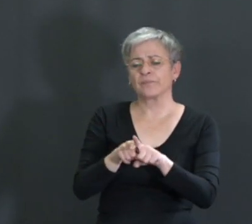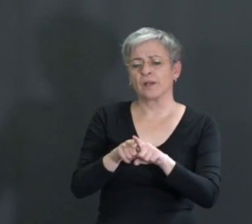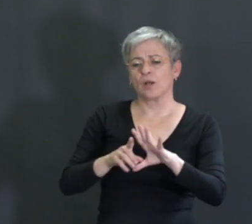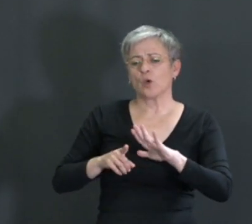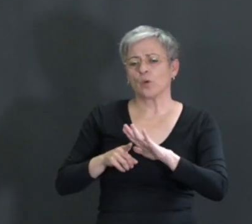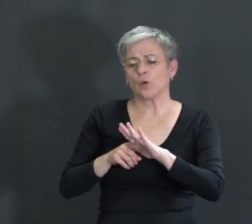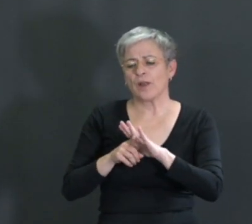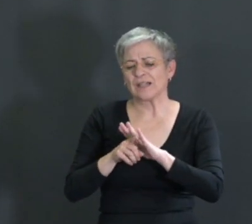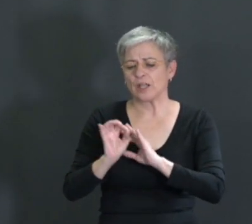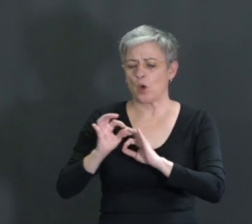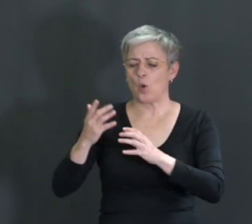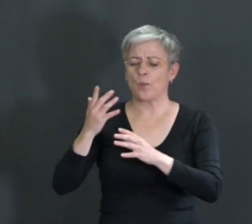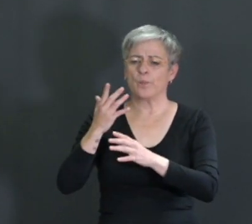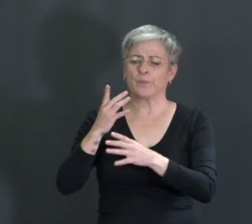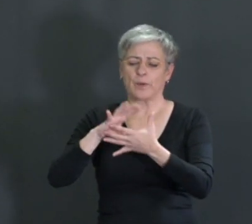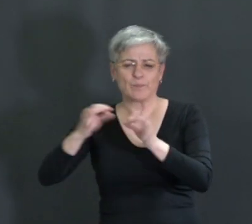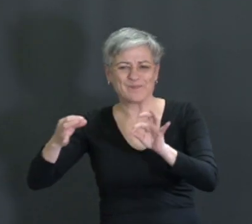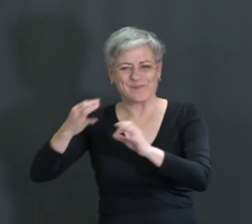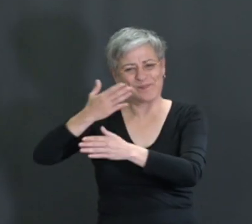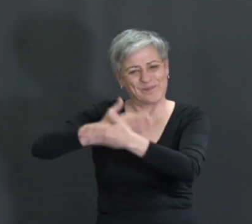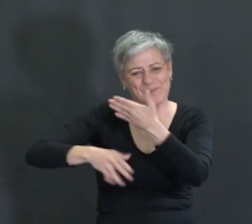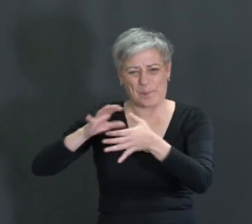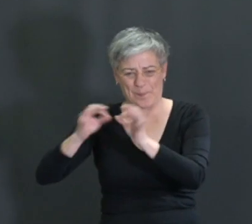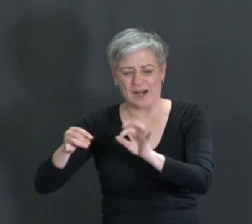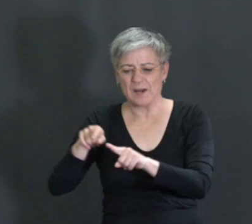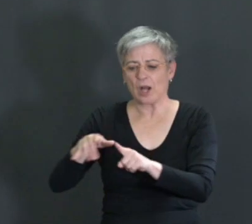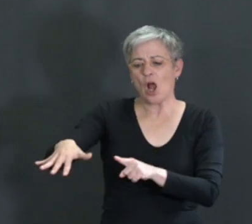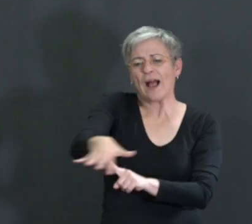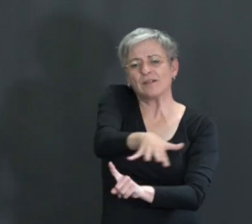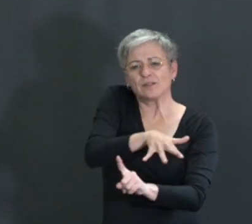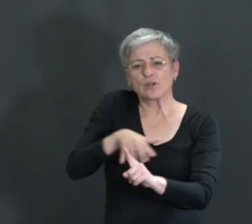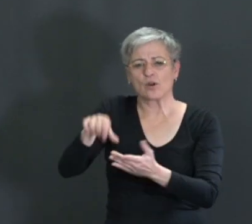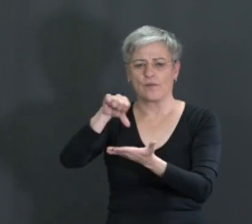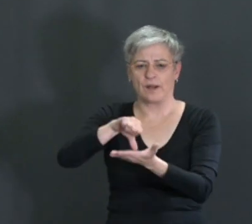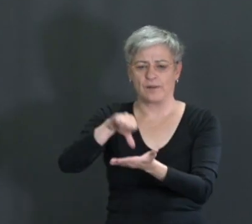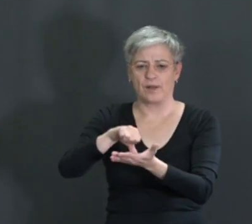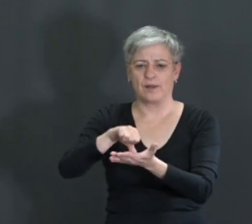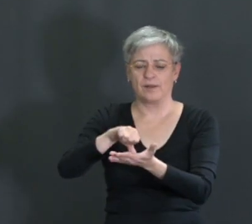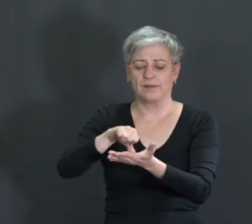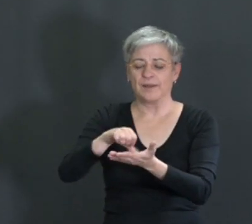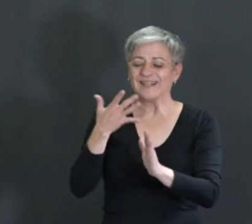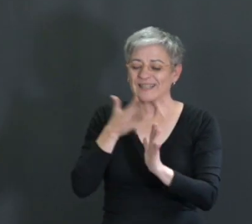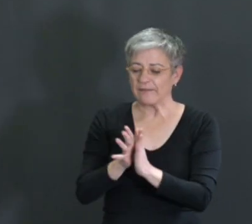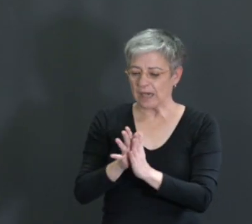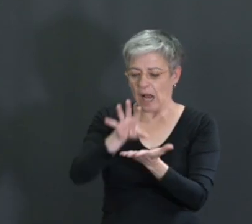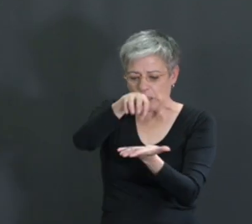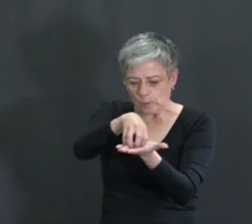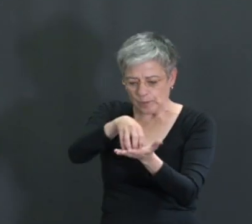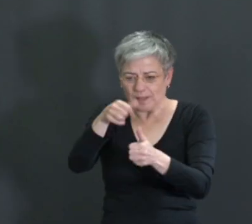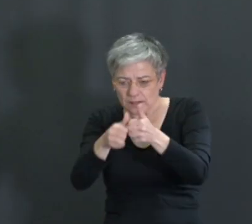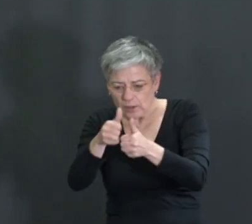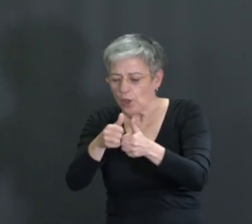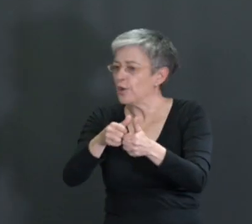Juegos Paralímpicos, ese entorno de la ciudad. No solamente es el lugar donde se celebran los Juegos, es